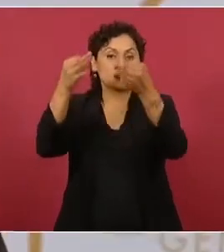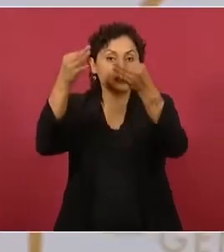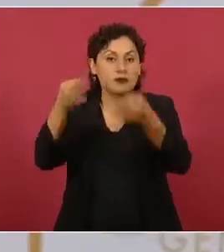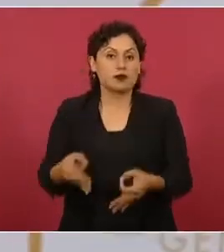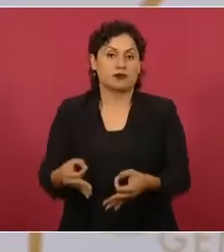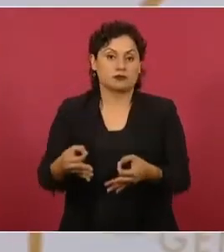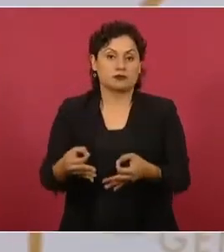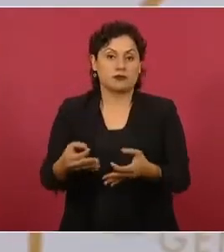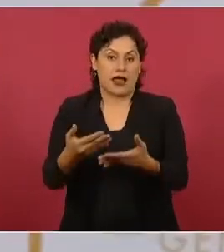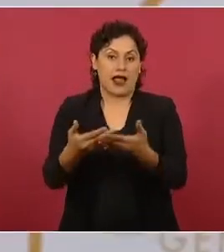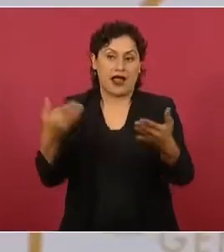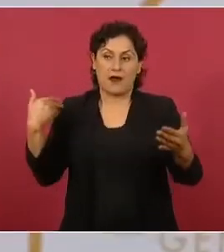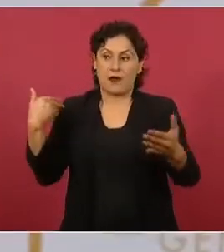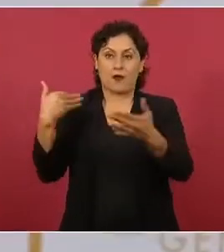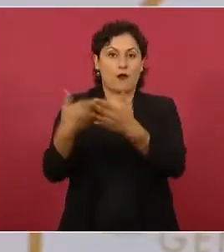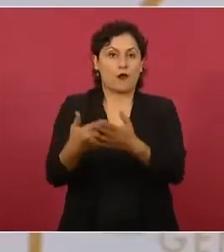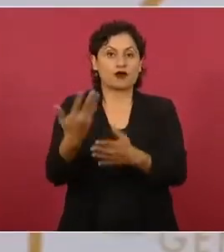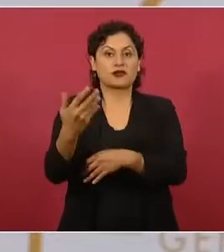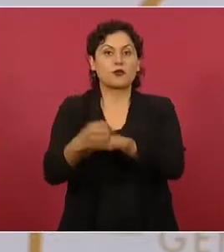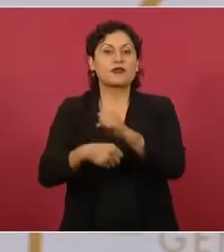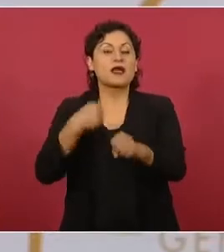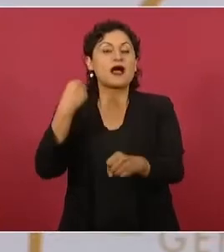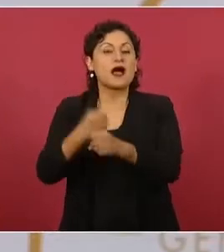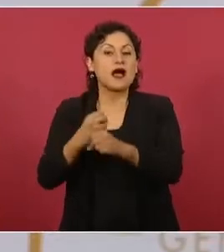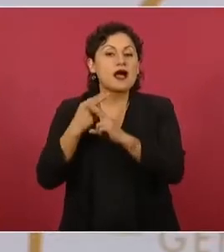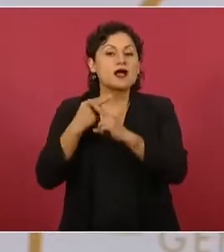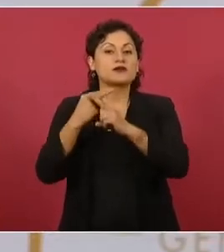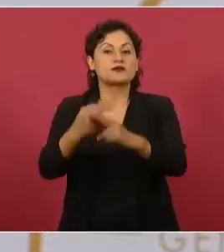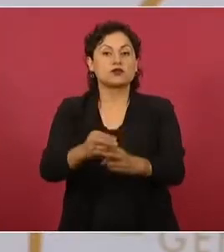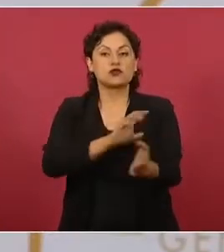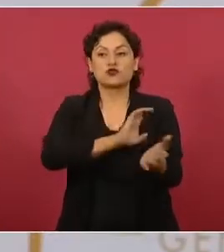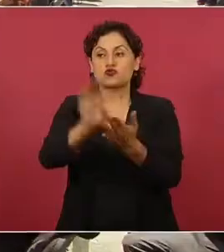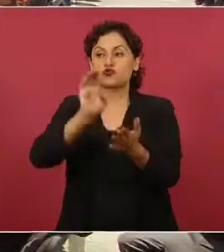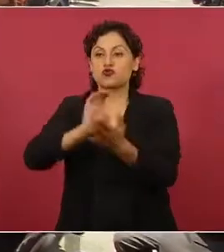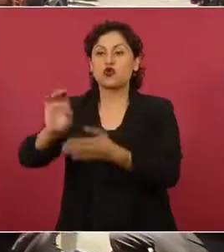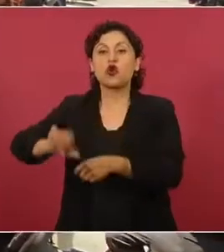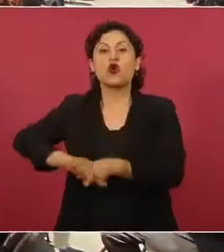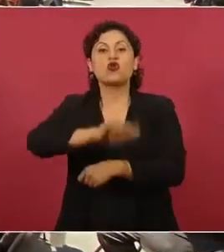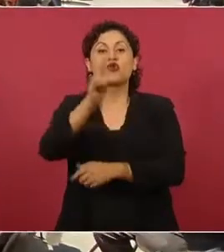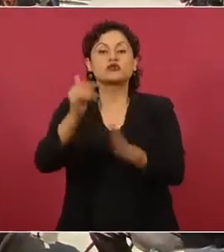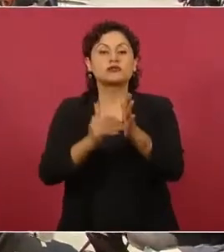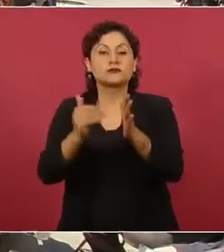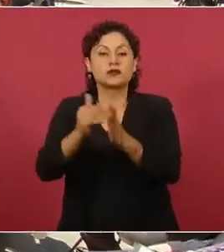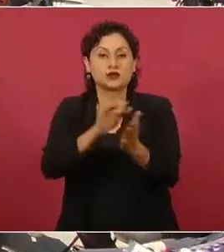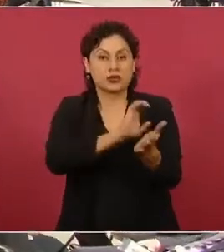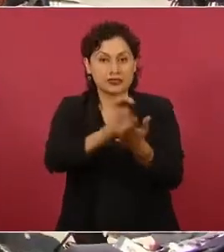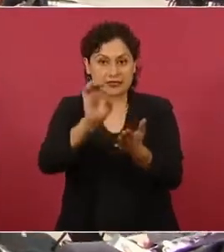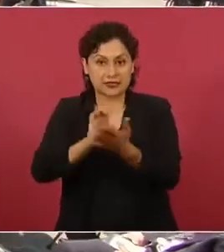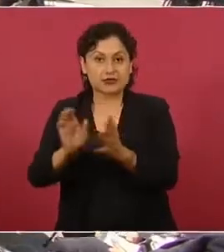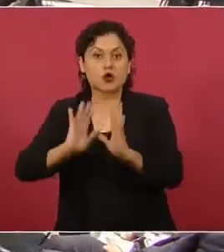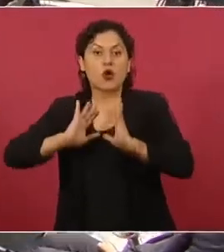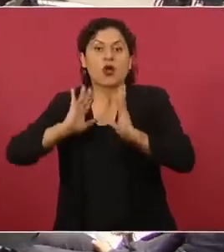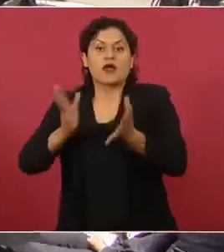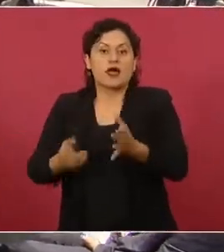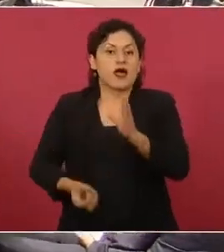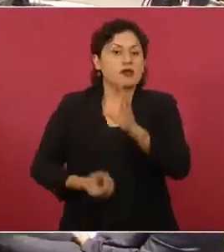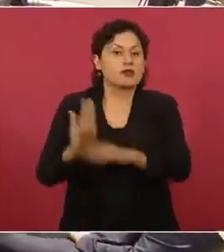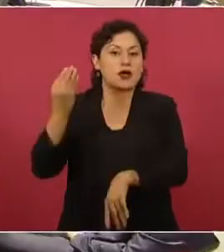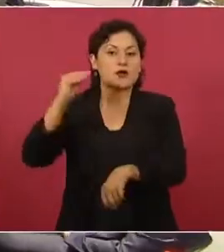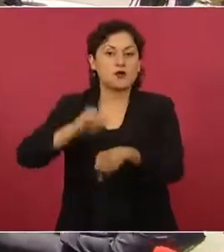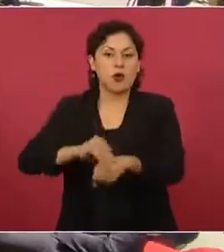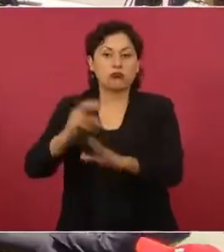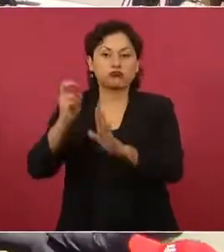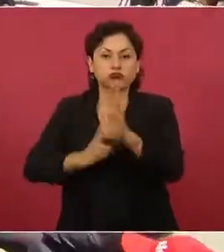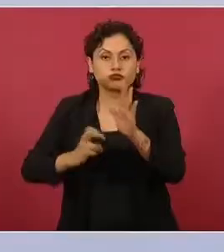llegamos a este 50 aniversario, 12 millones de créditos después, renovados y habiendo ganado la confianza de las y